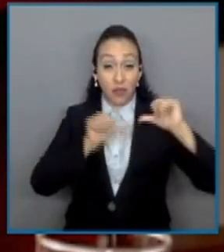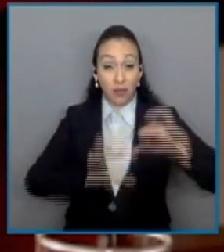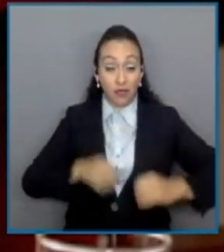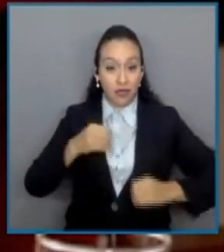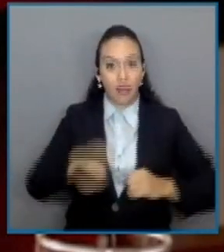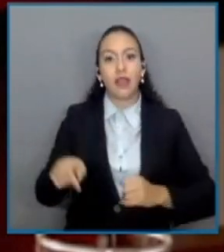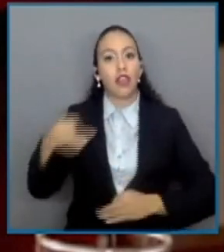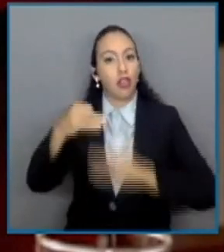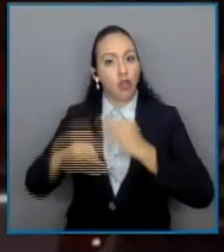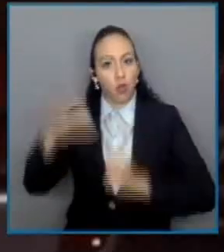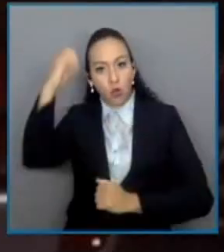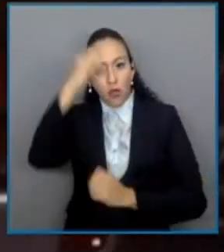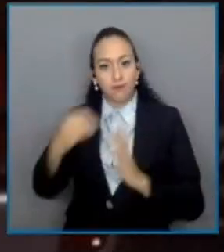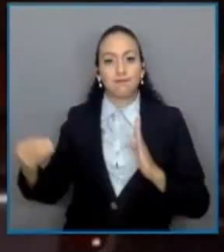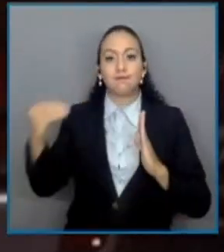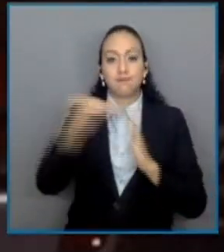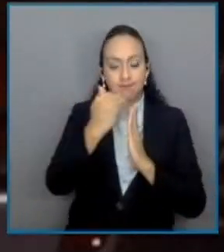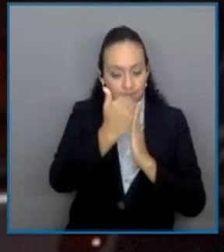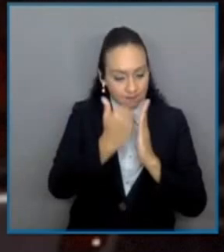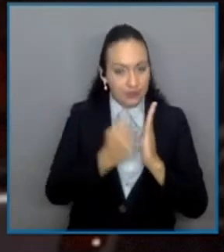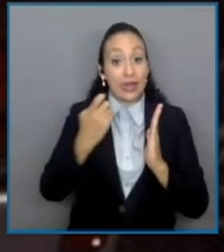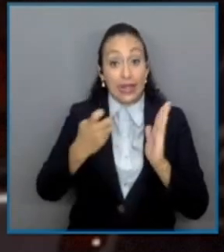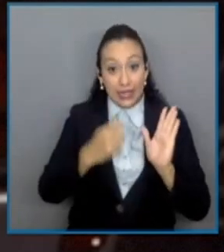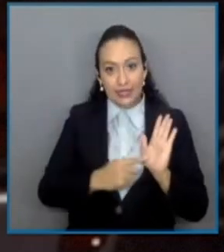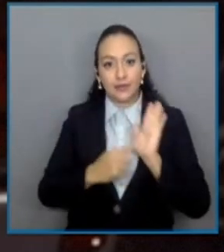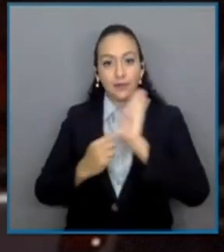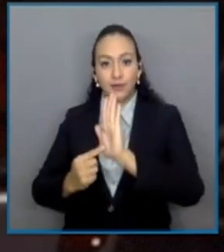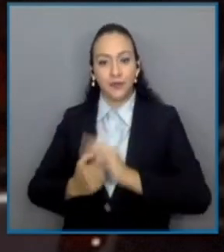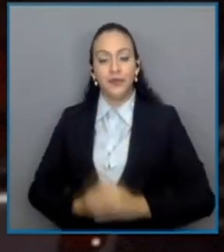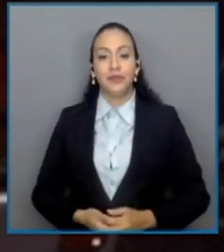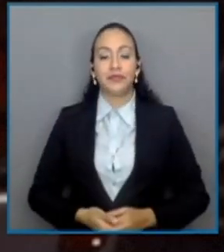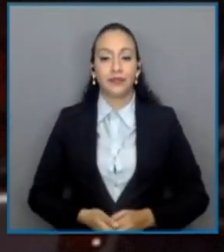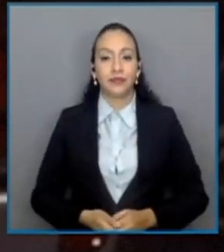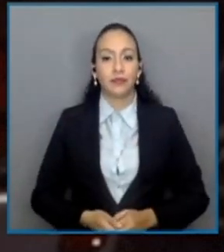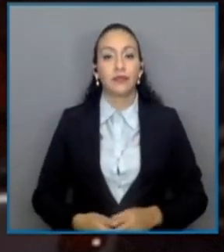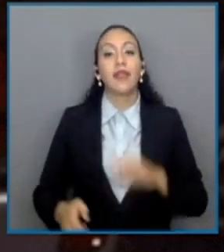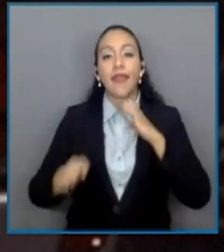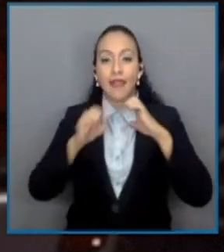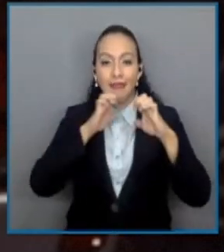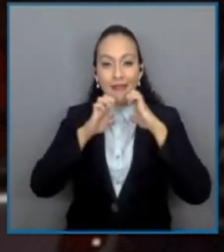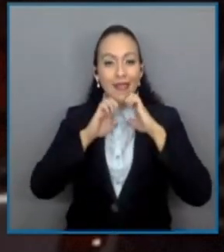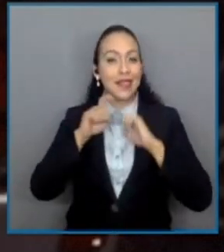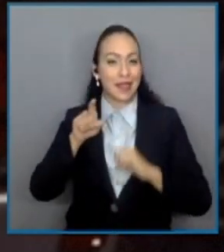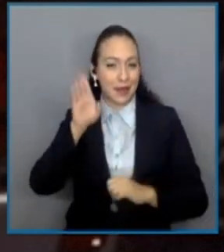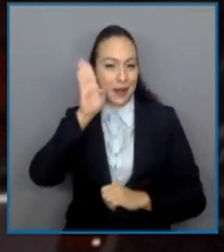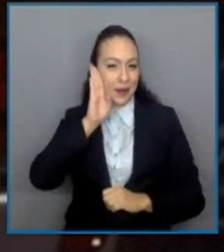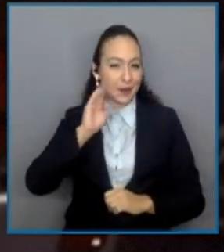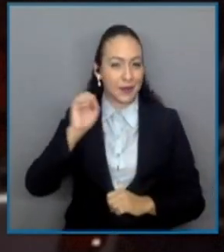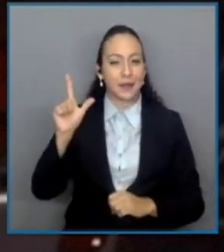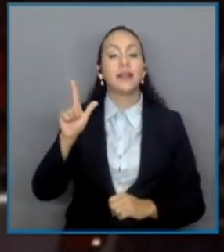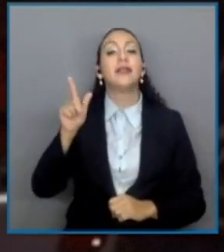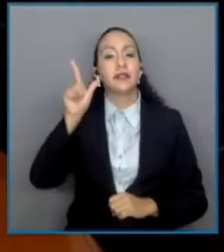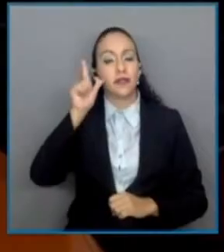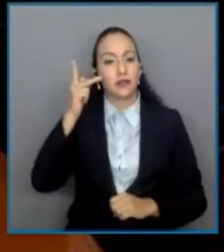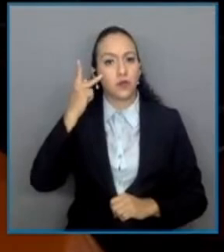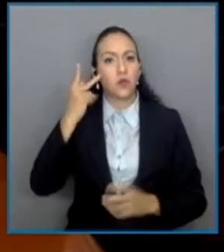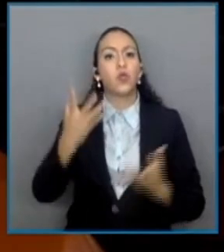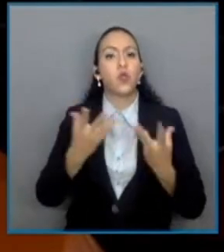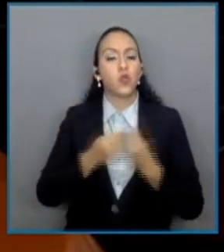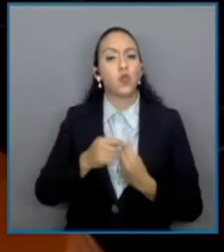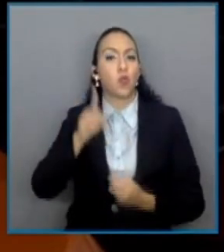a presentar. La ministra fue entrevistada por la politóloga e influencer Mariana Chávez, a quien reconoció